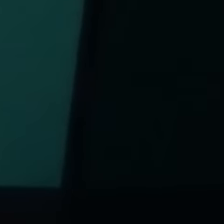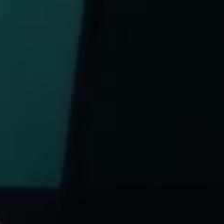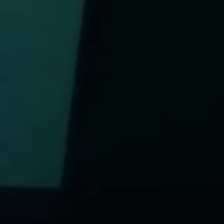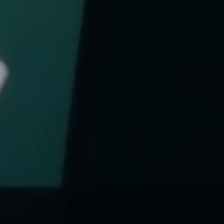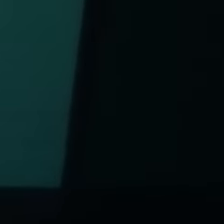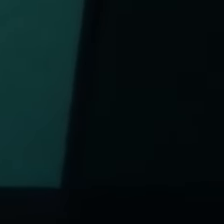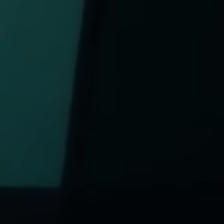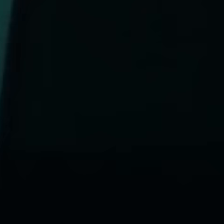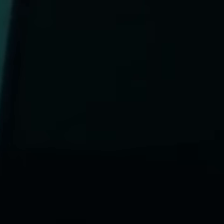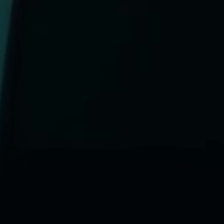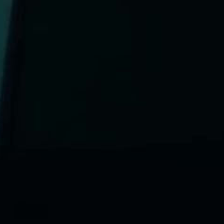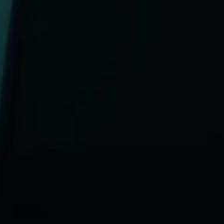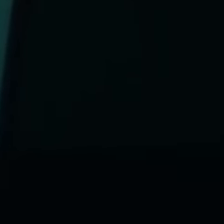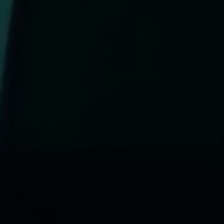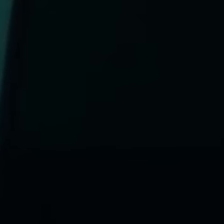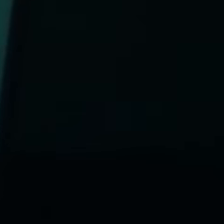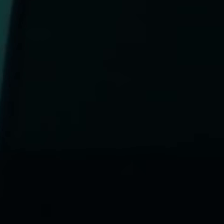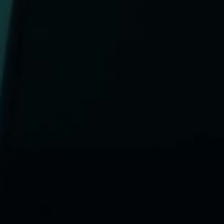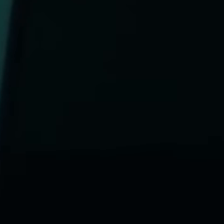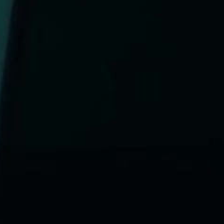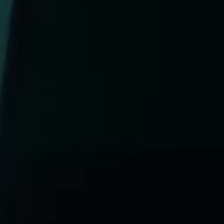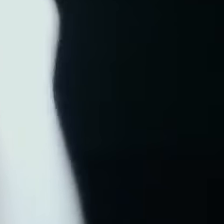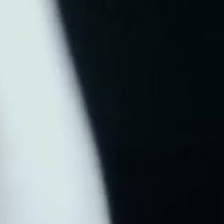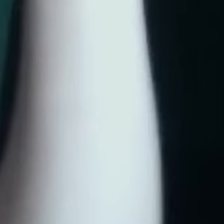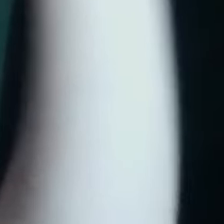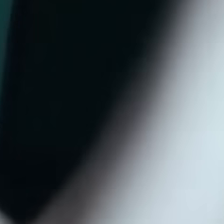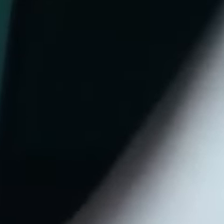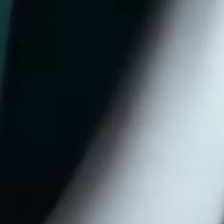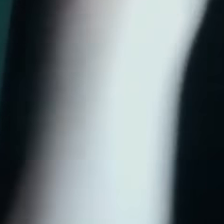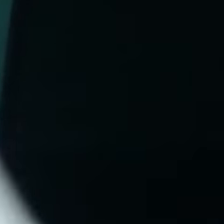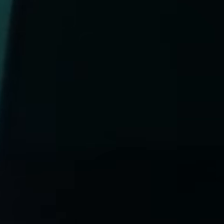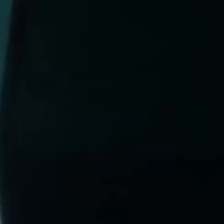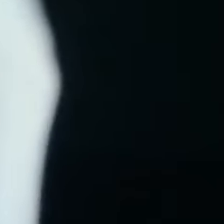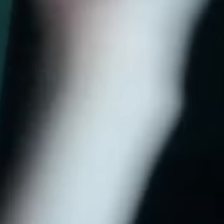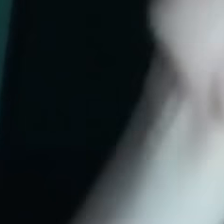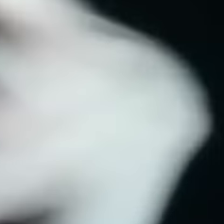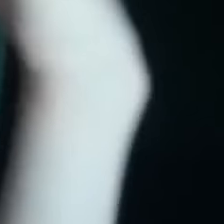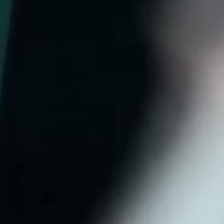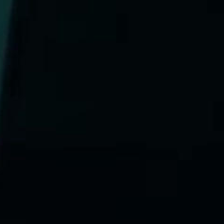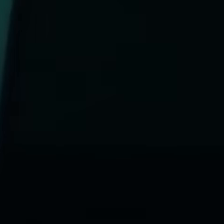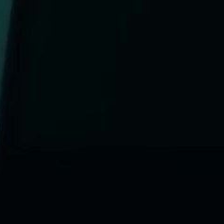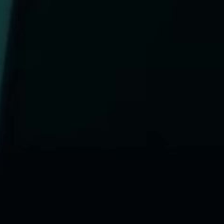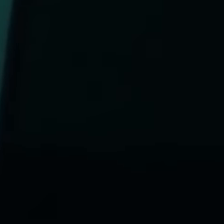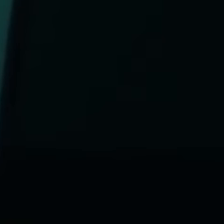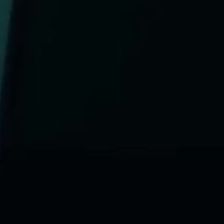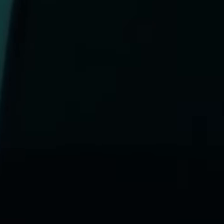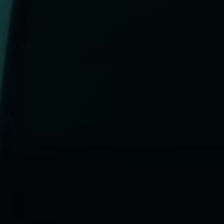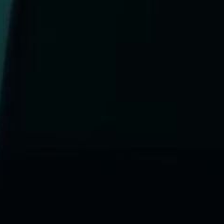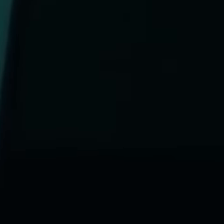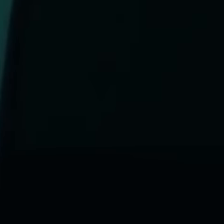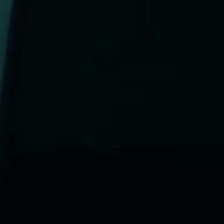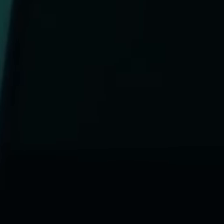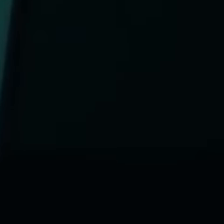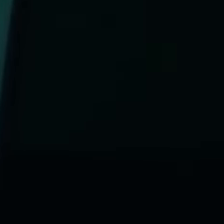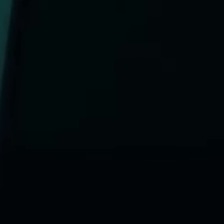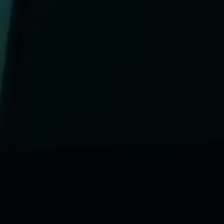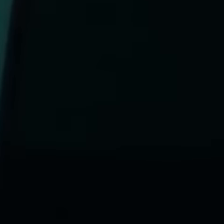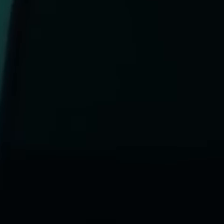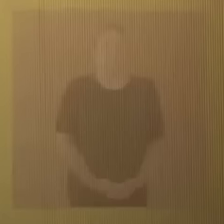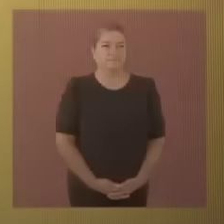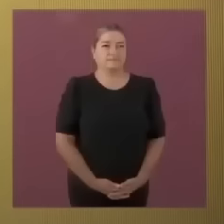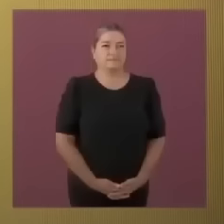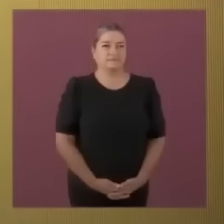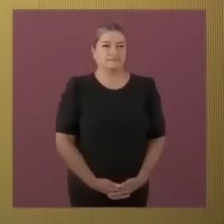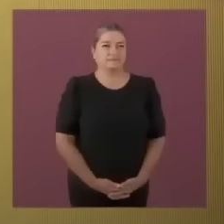es complicado, es todo. Solamente nos vamos a divertir, vamos a escuchar gente diciendo cosas extrañas, es todo. Pero bueno, empecemos de una